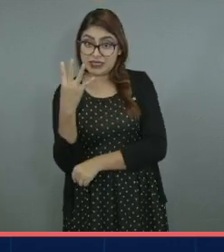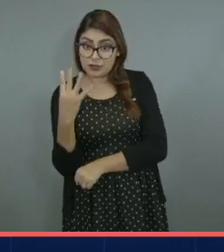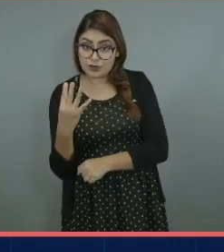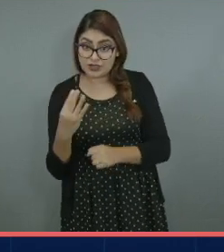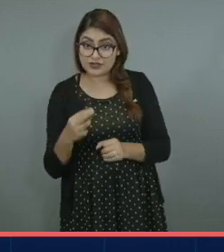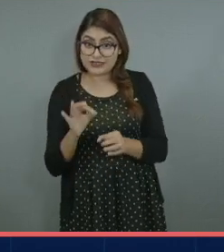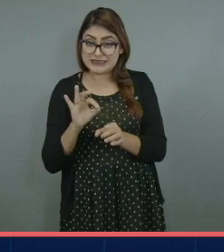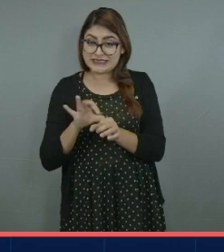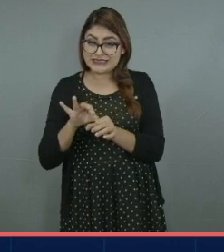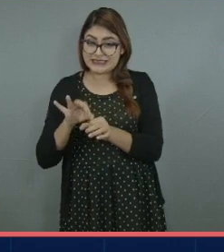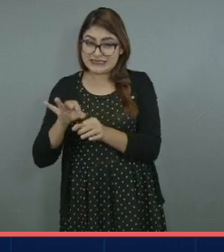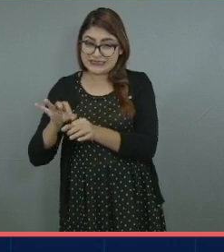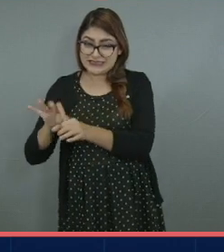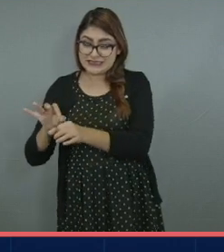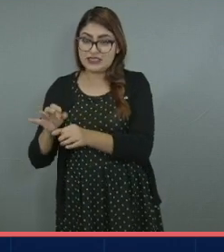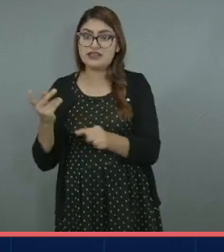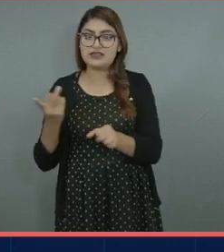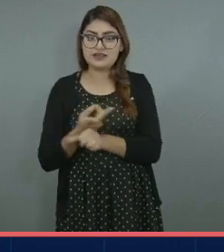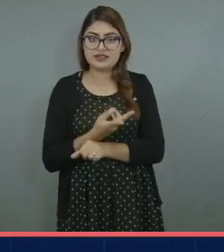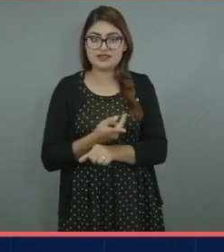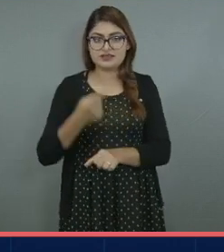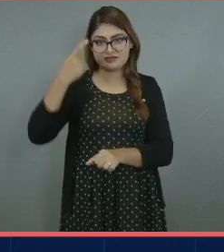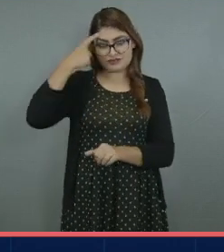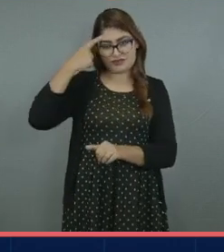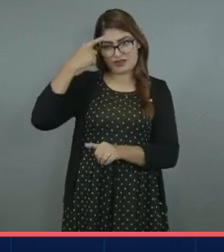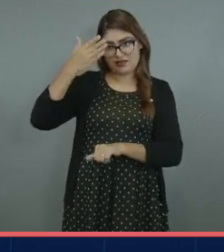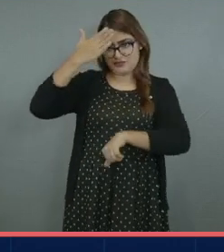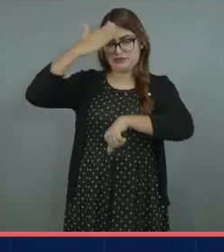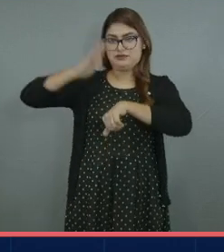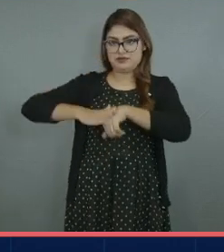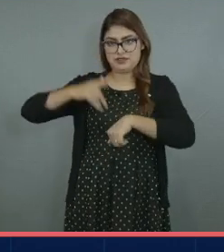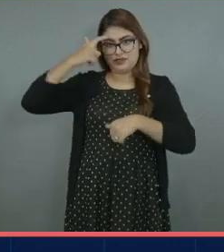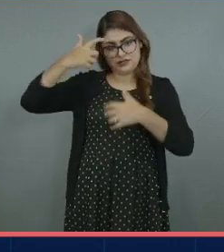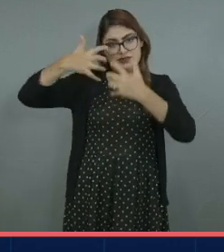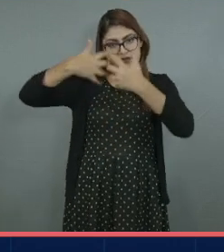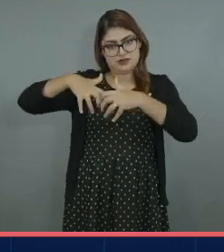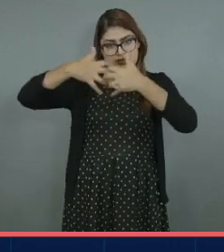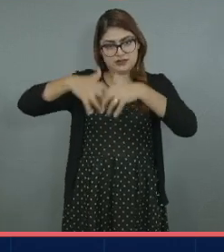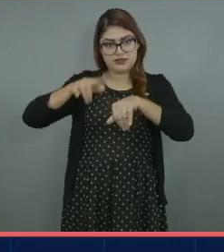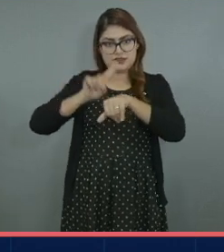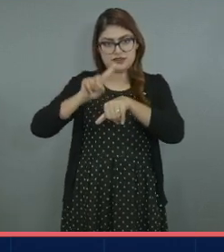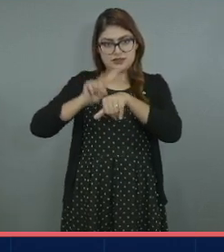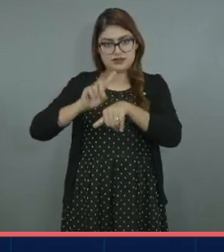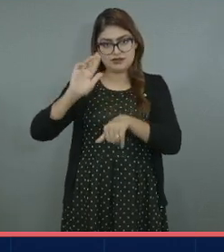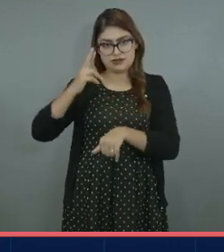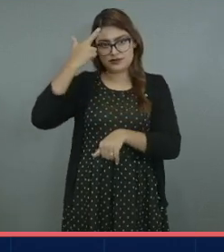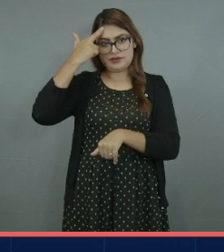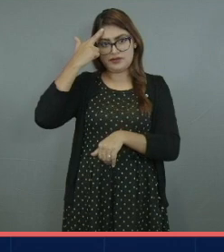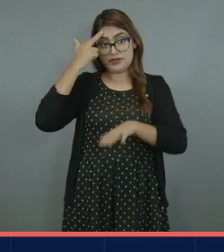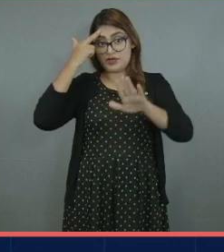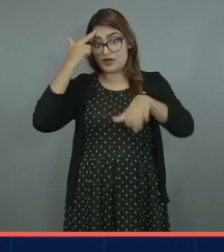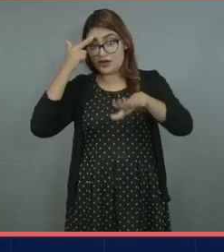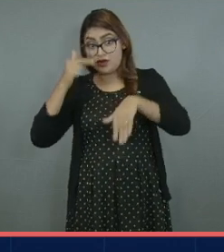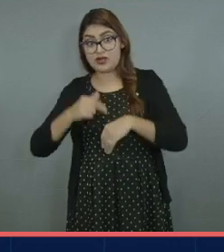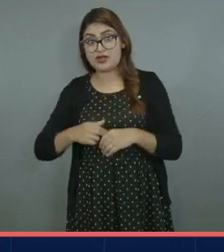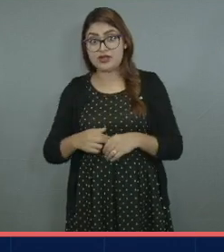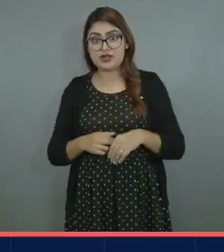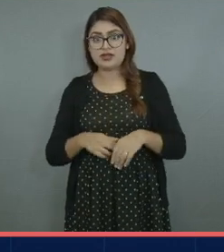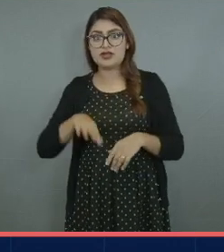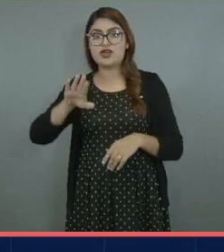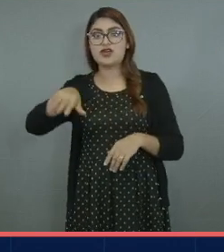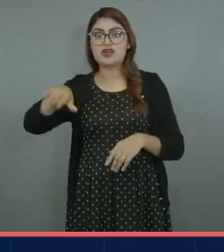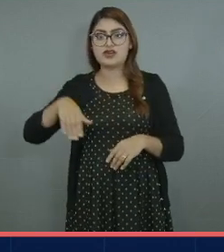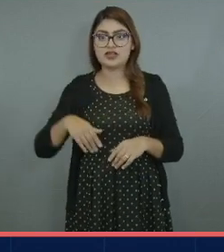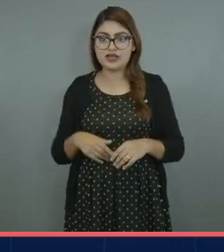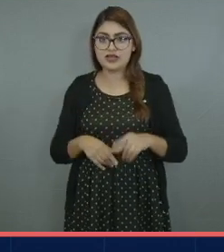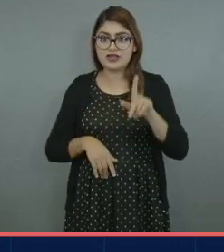más, obviamente, tu mente diario te va a recordar y te va a decir: oye, Juanito, oye, Pedrito,